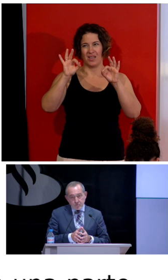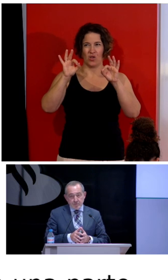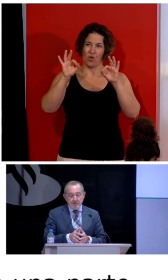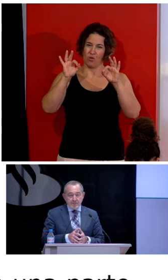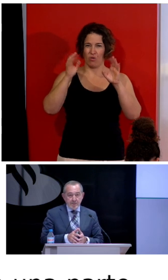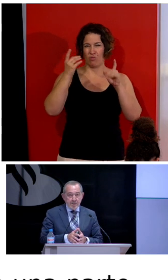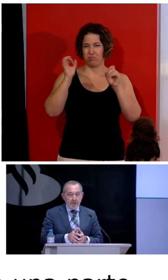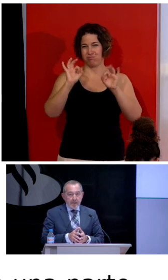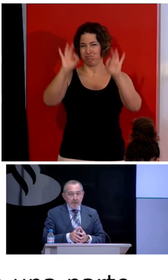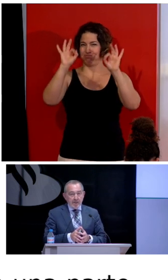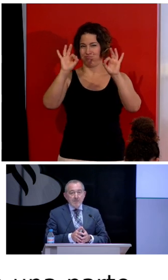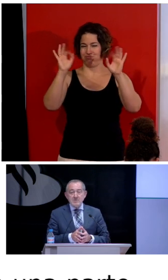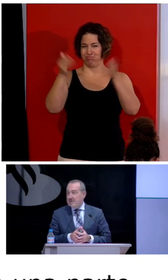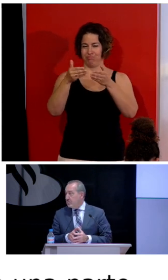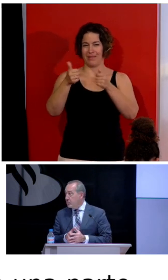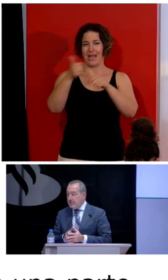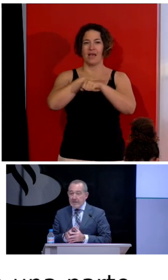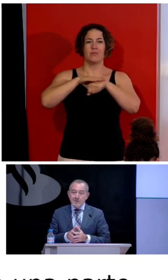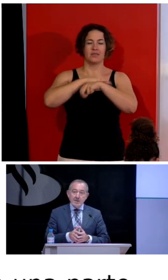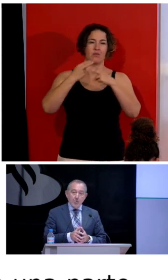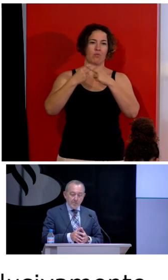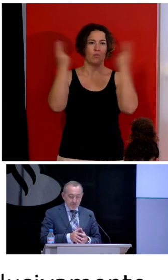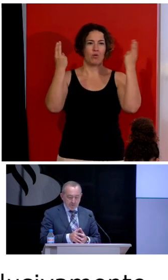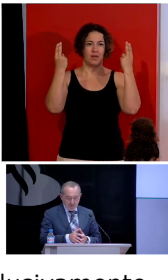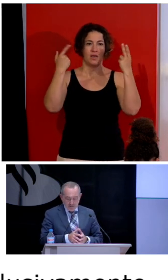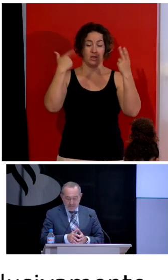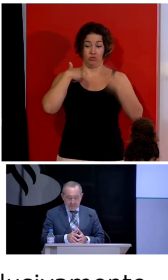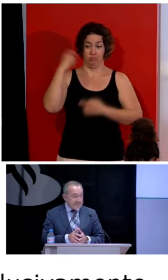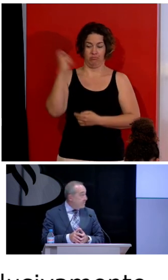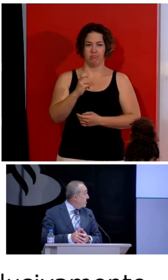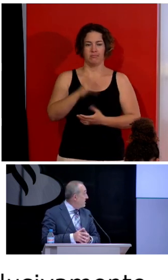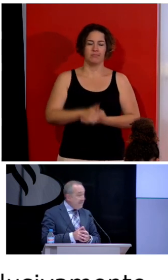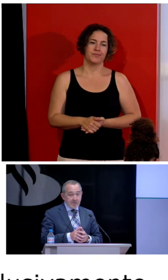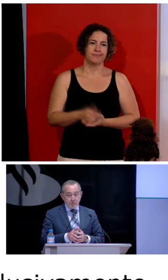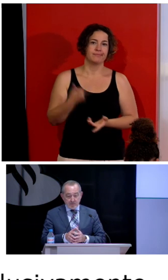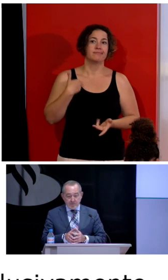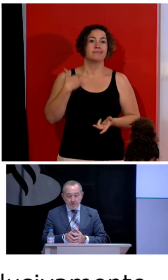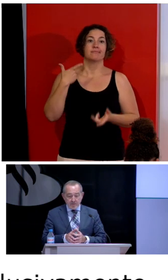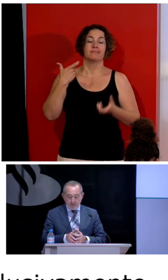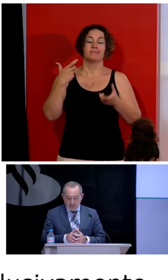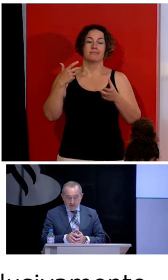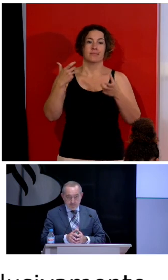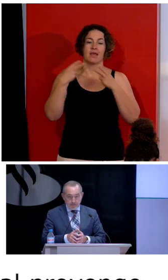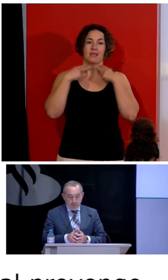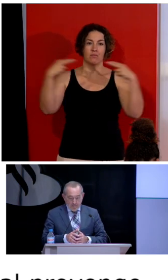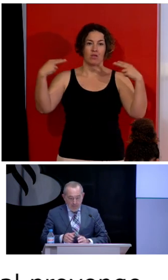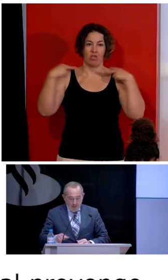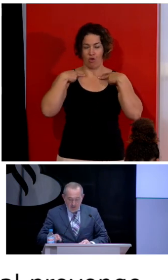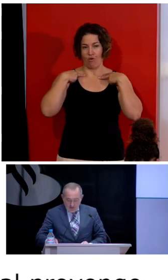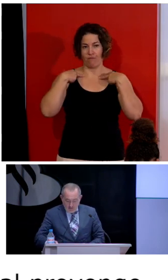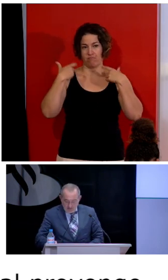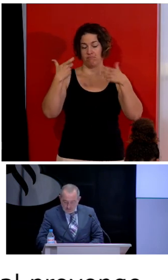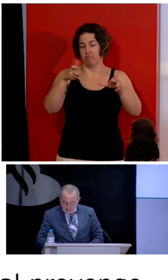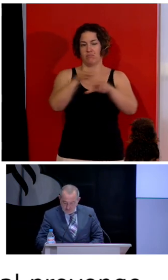o exclusivamente en la administración pública de la cual provengo, en este caso de la Diputación Foral de Vizcaya.